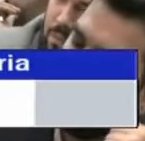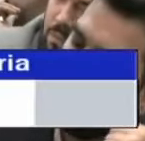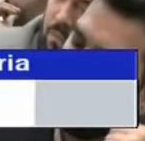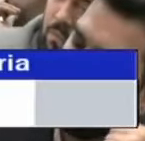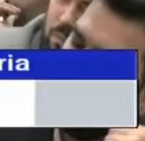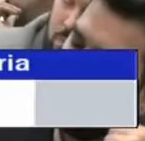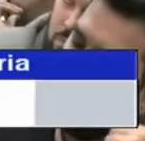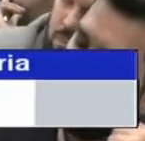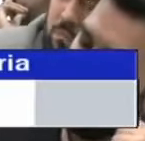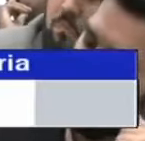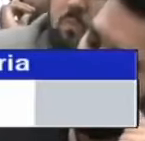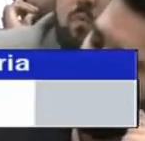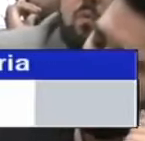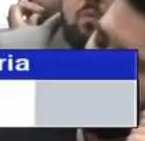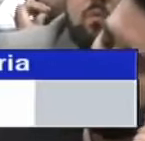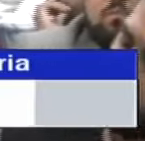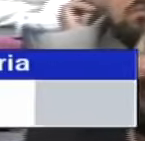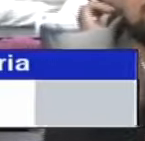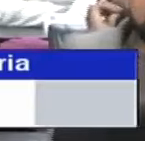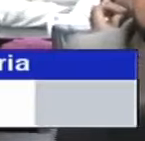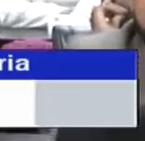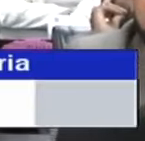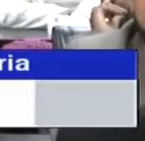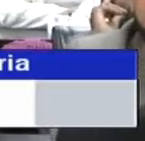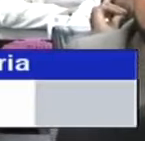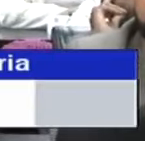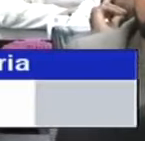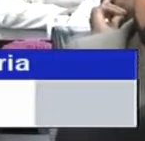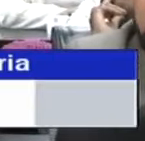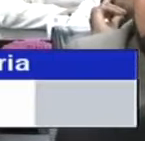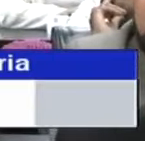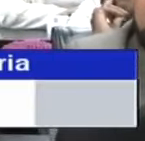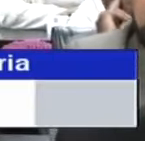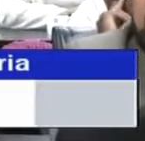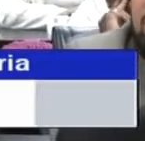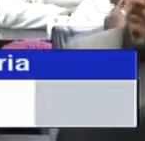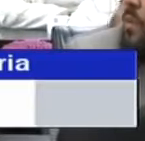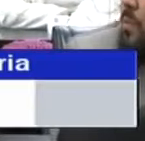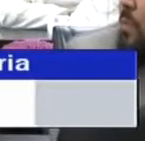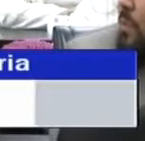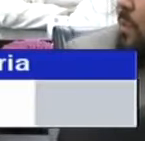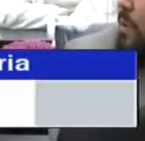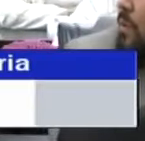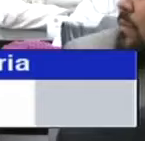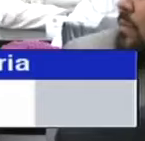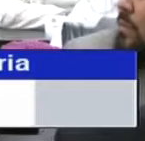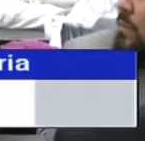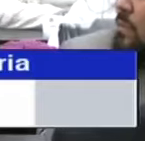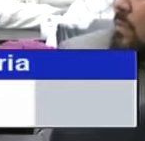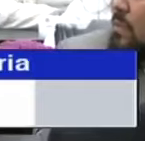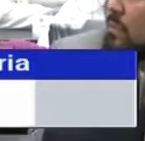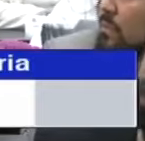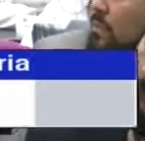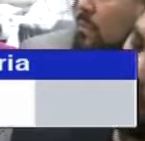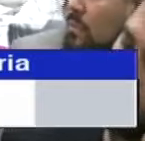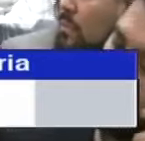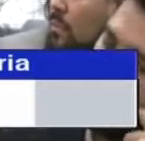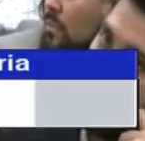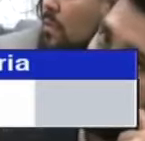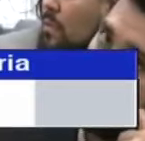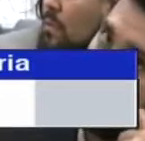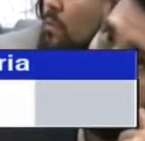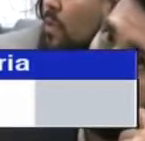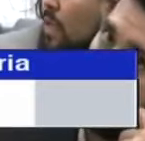prevalencia. Nuestra meta es garantizarles los derechos humanos y una verdadera inclusión en nuestra